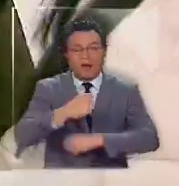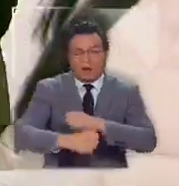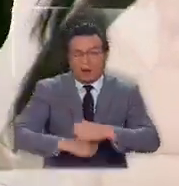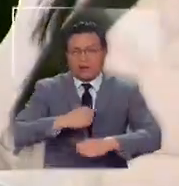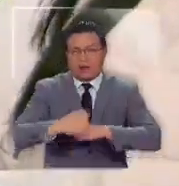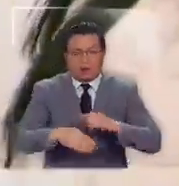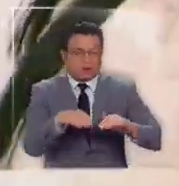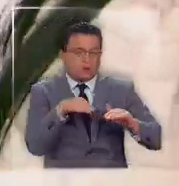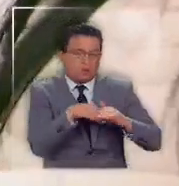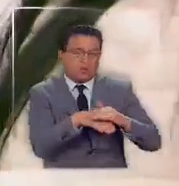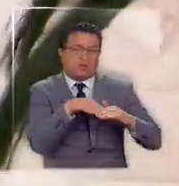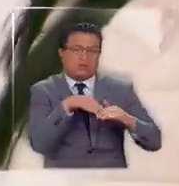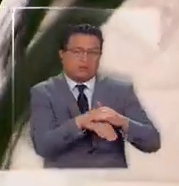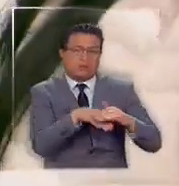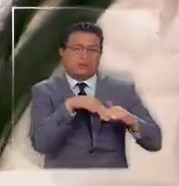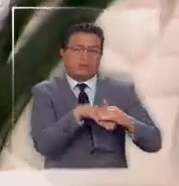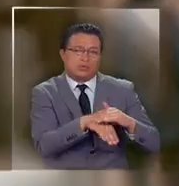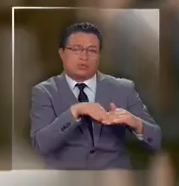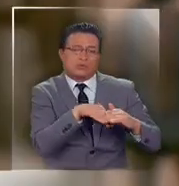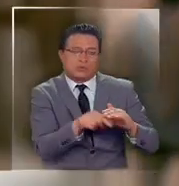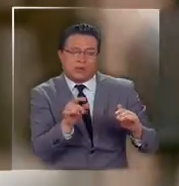hacen, ahorrando recursos,